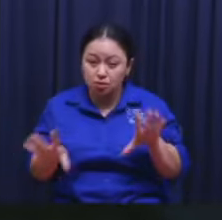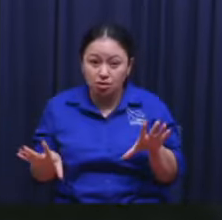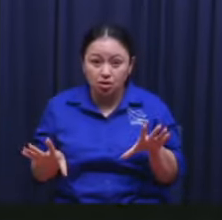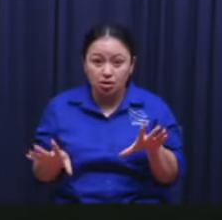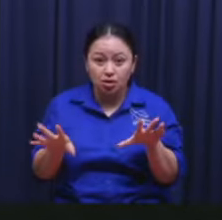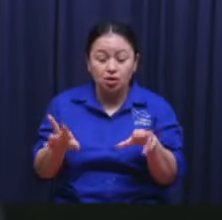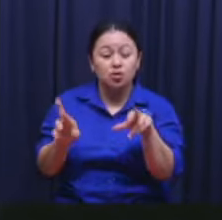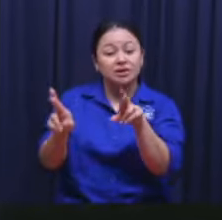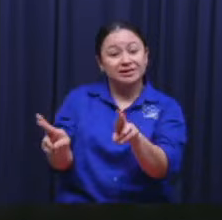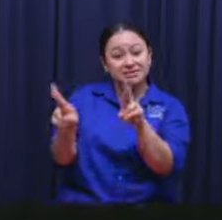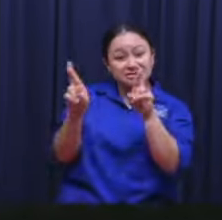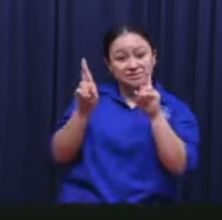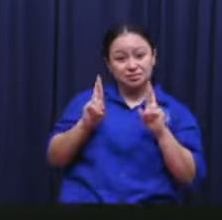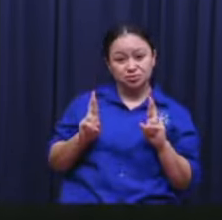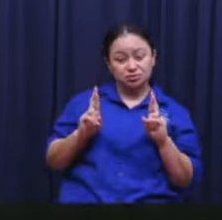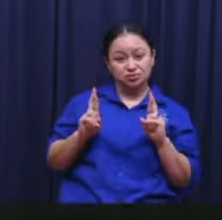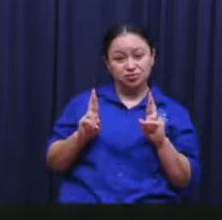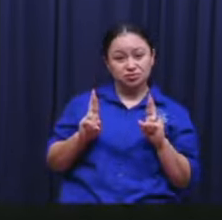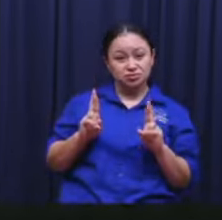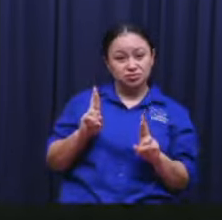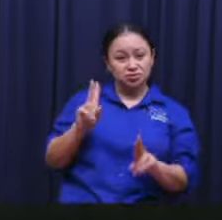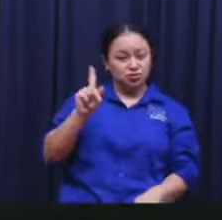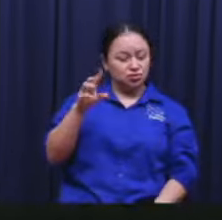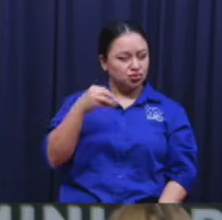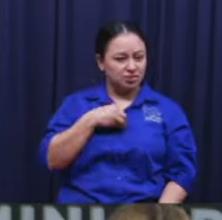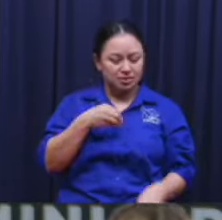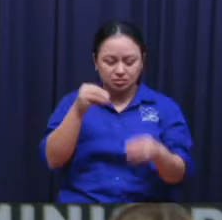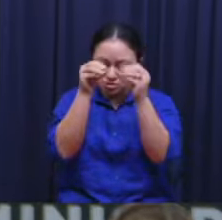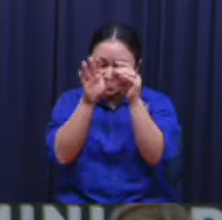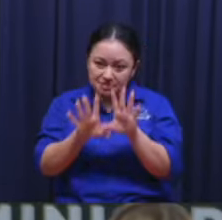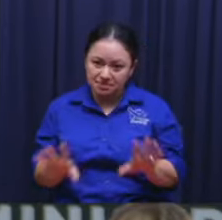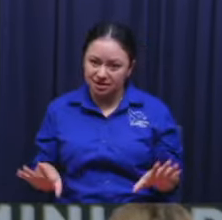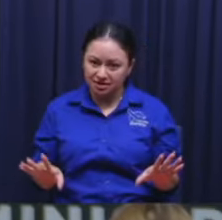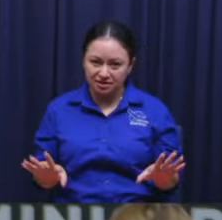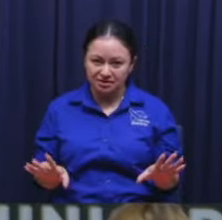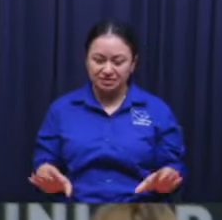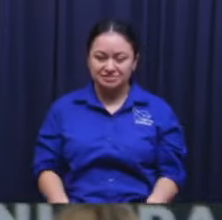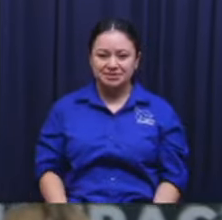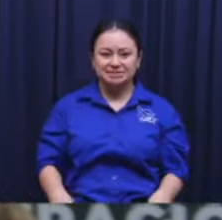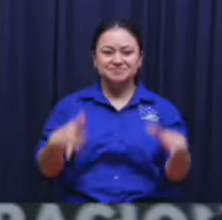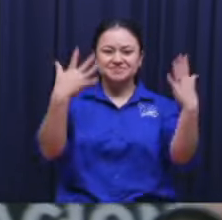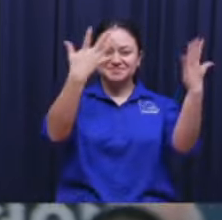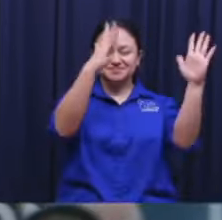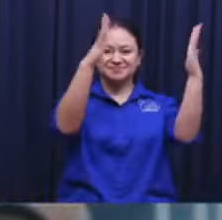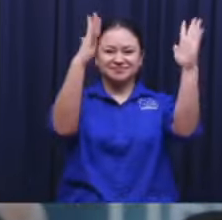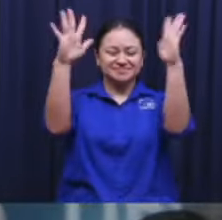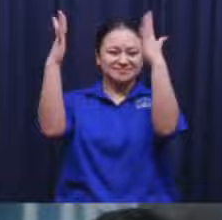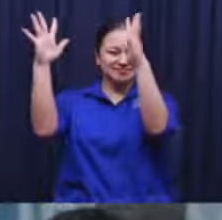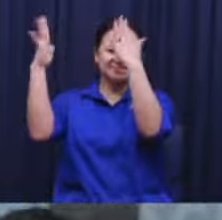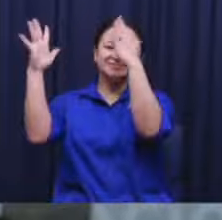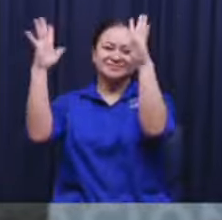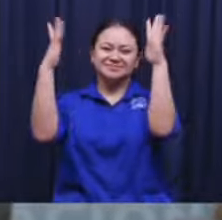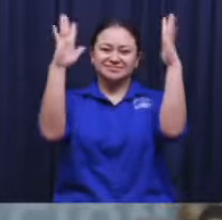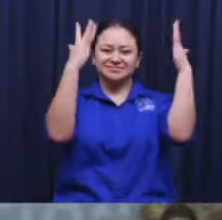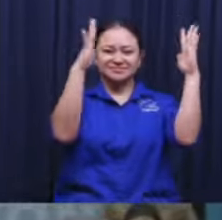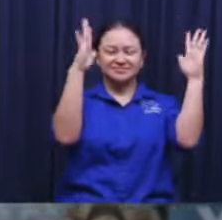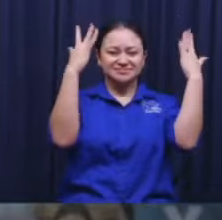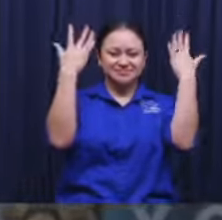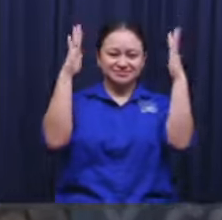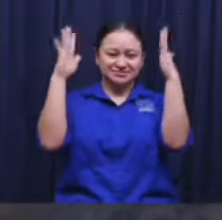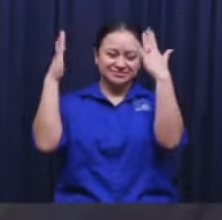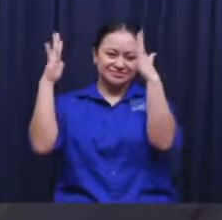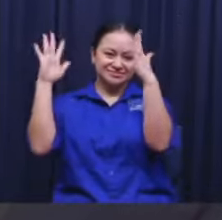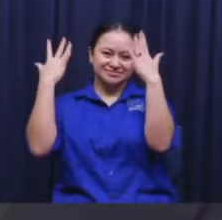recibió. Y no queremos que se pierda. ¿Verdad que no? Denle un aplauso al rey si me está entendiendo. Bueno, entonces,